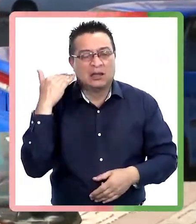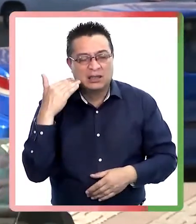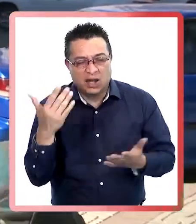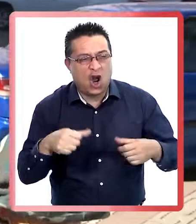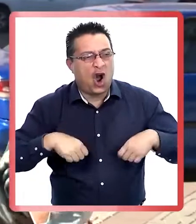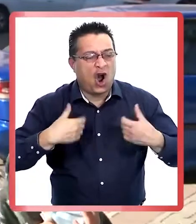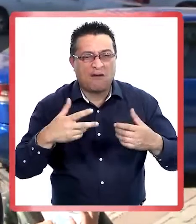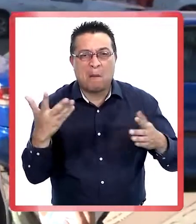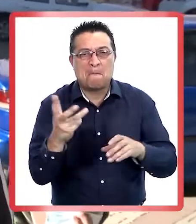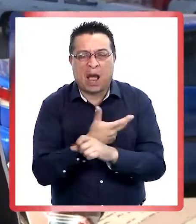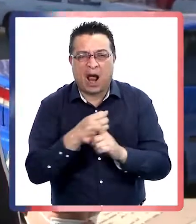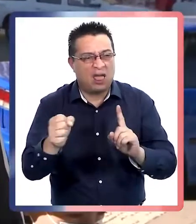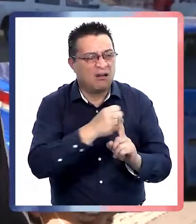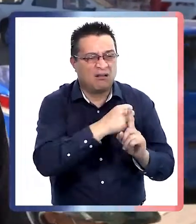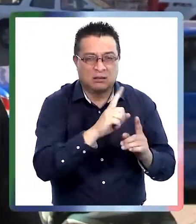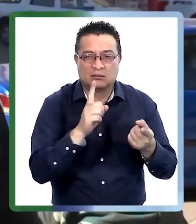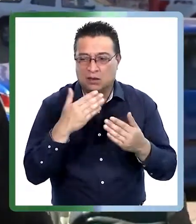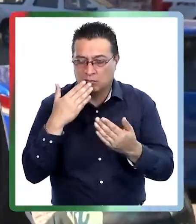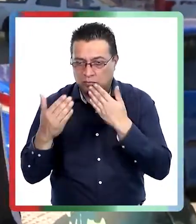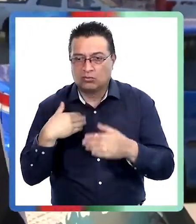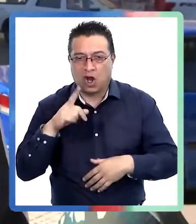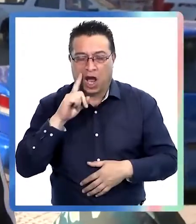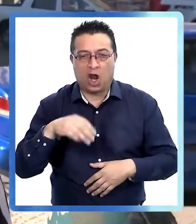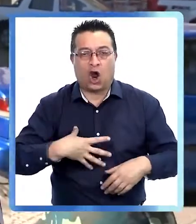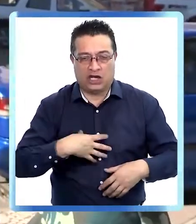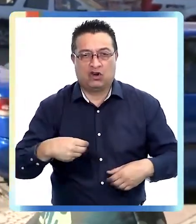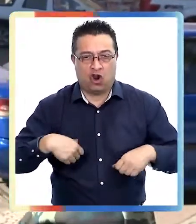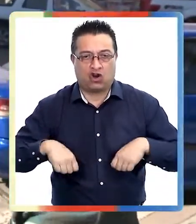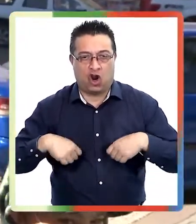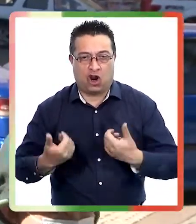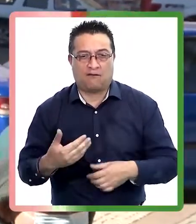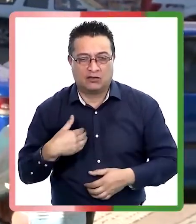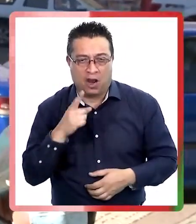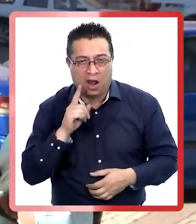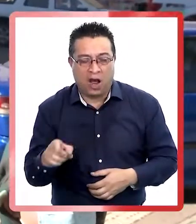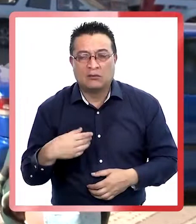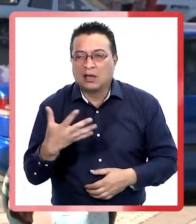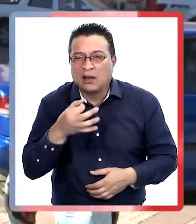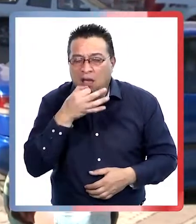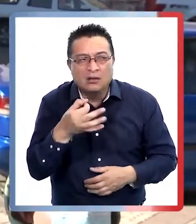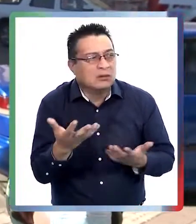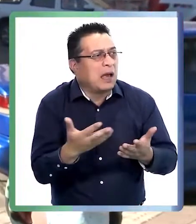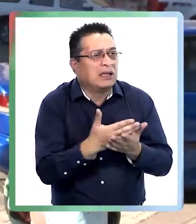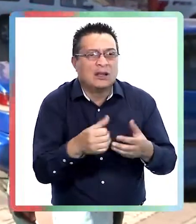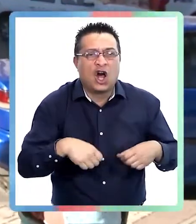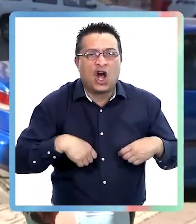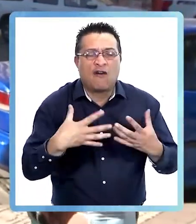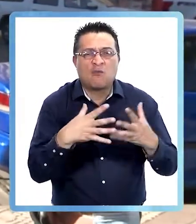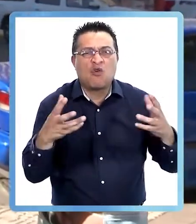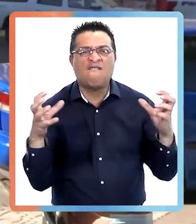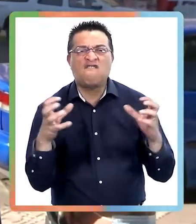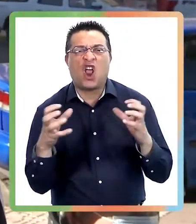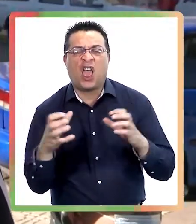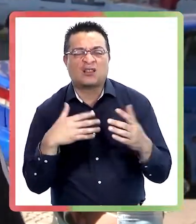tratándose tan mal. Yo le decía a mi hijo, converso, yo tengo un niño adolescente y Le digo yo, hijo, ¿qué pasa con los jóvenes? ¿Qué